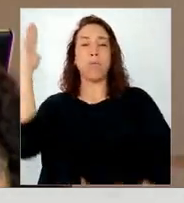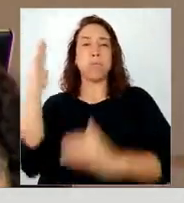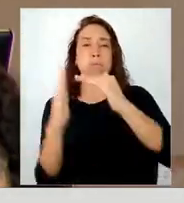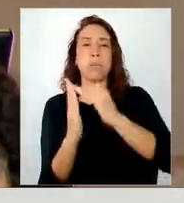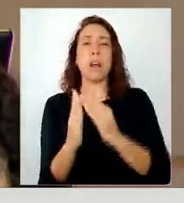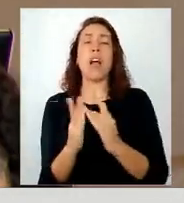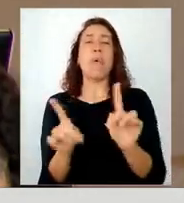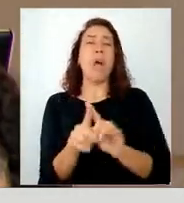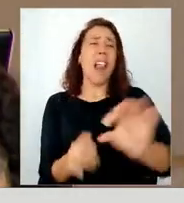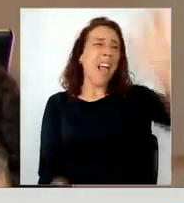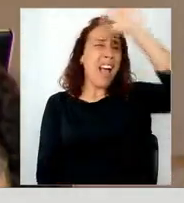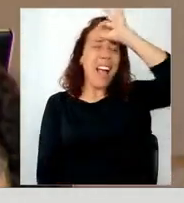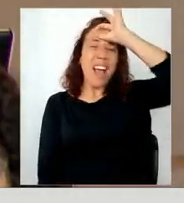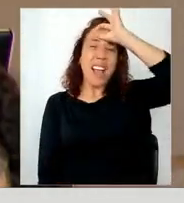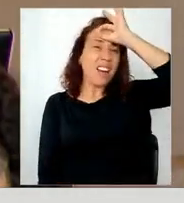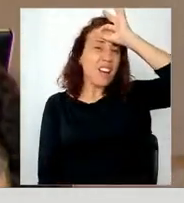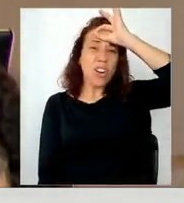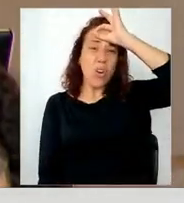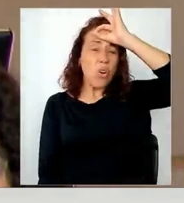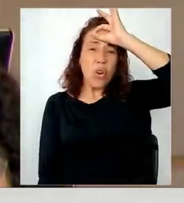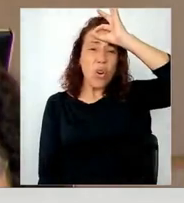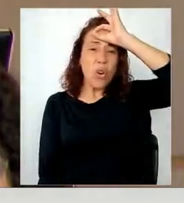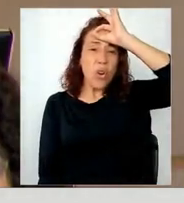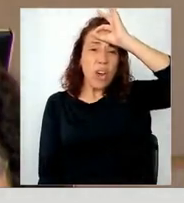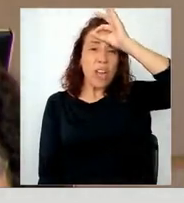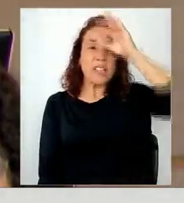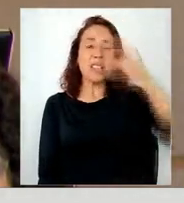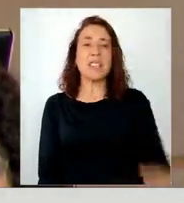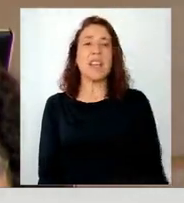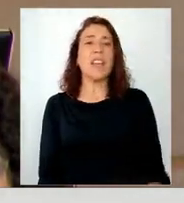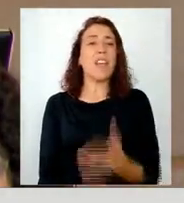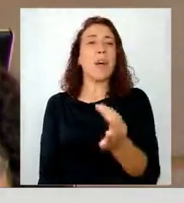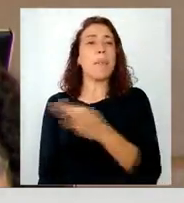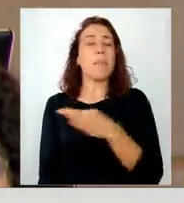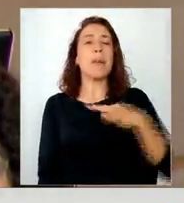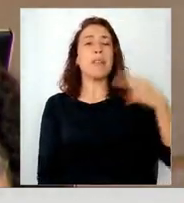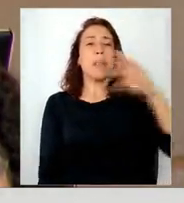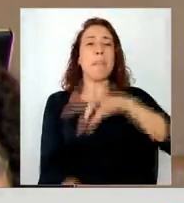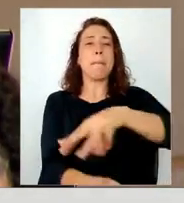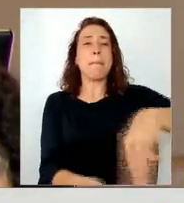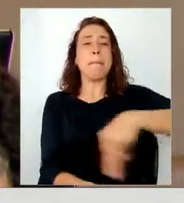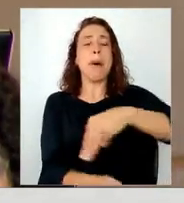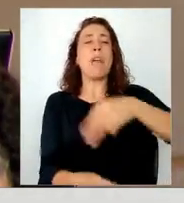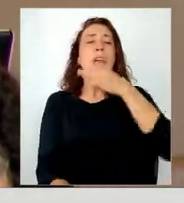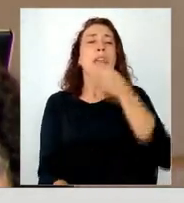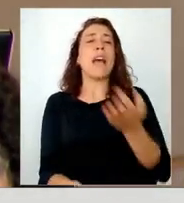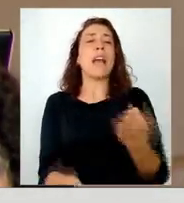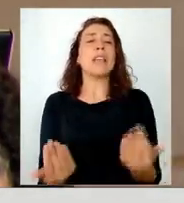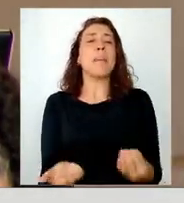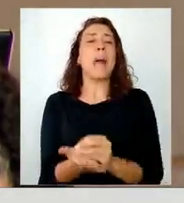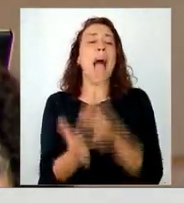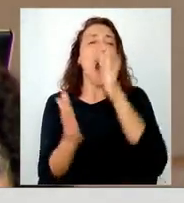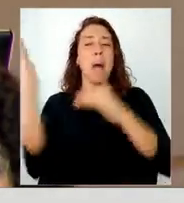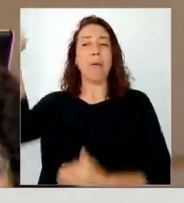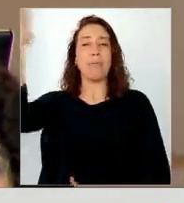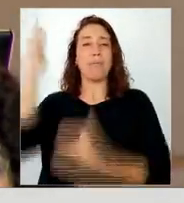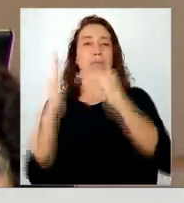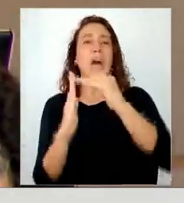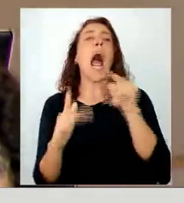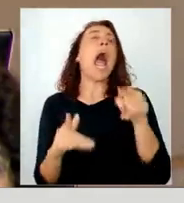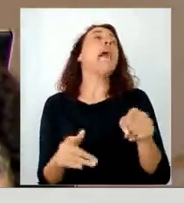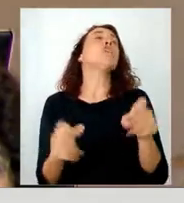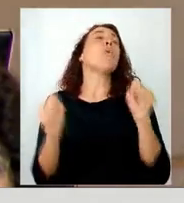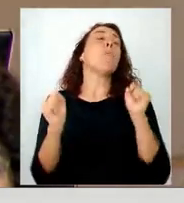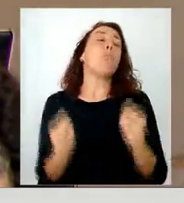respecto a aquellos exministro que en el maule han dicho que necesitamos más embalse que con eso hubiese digamos